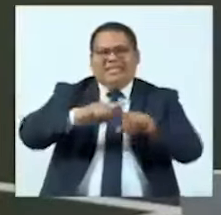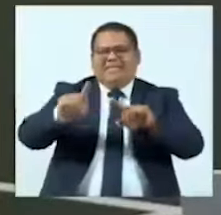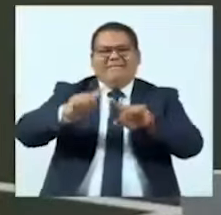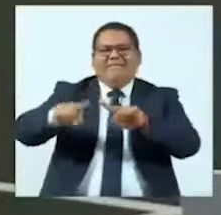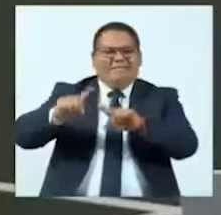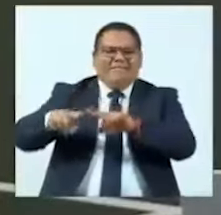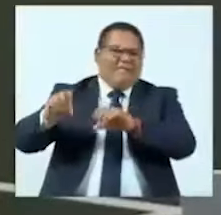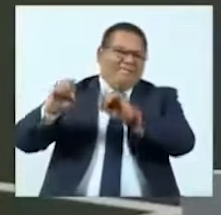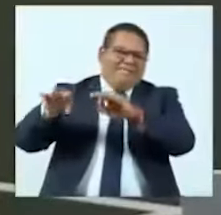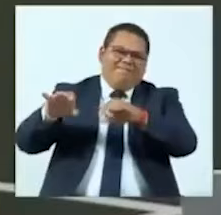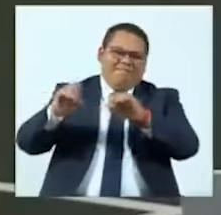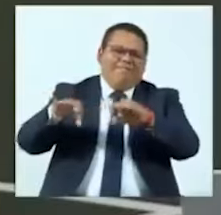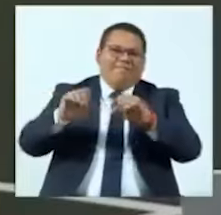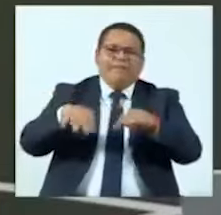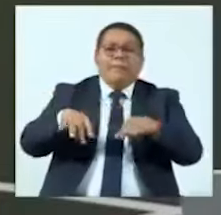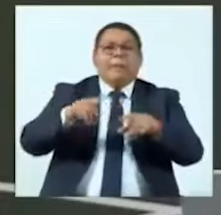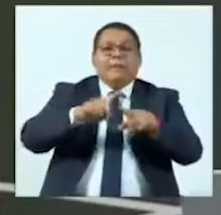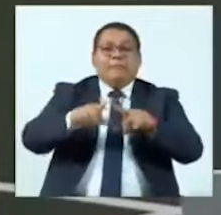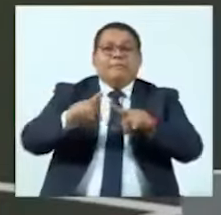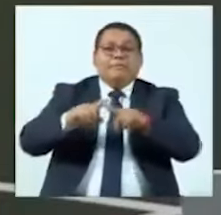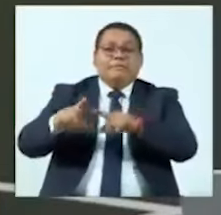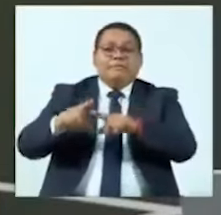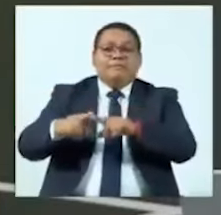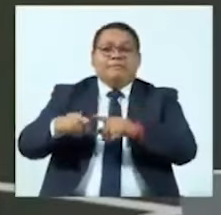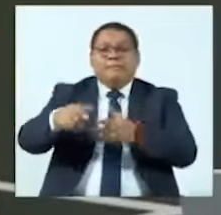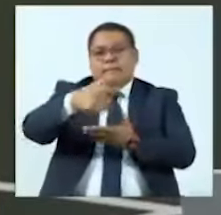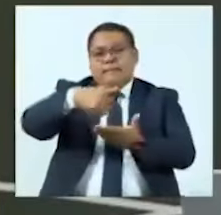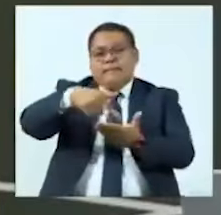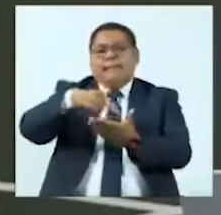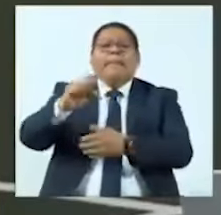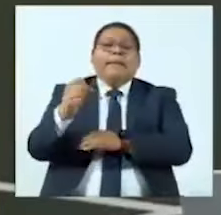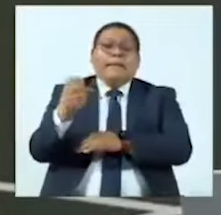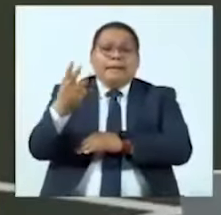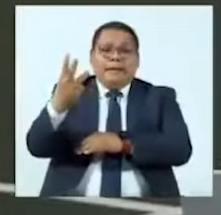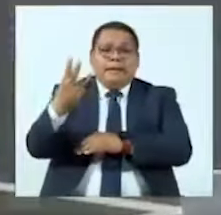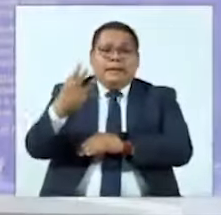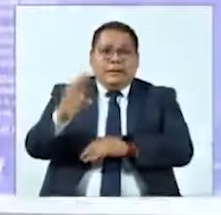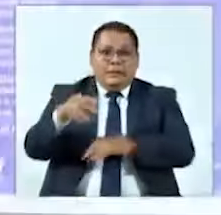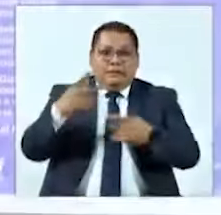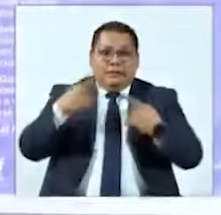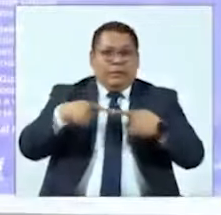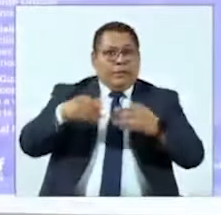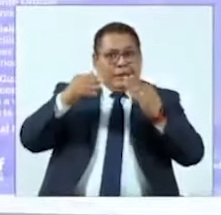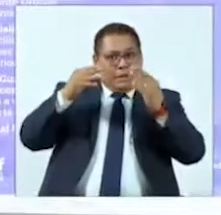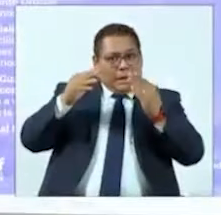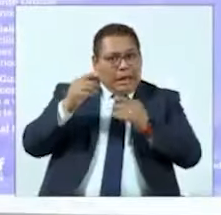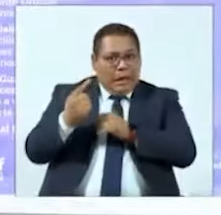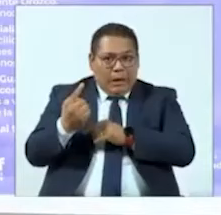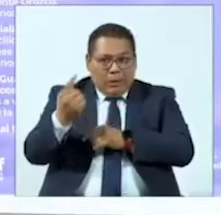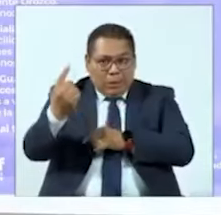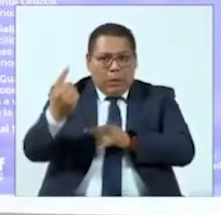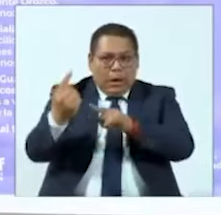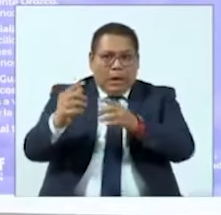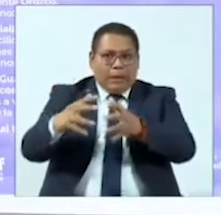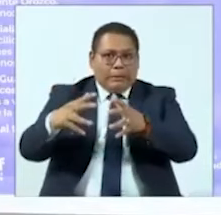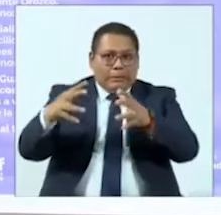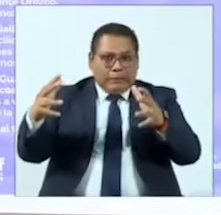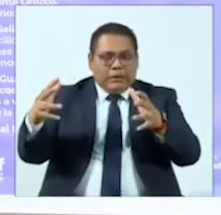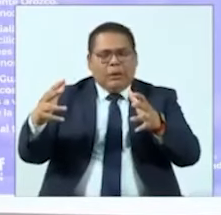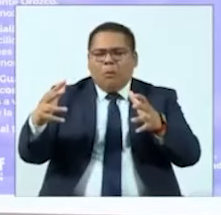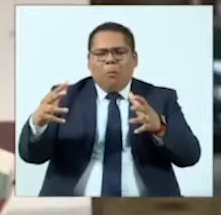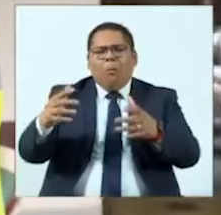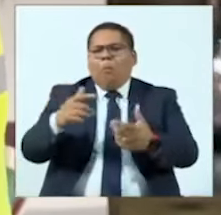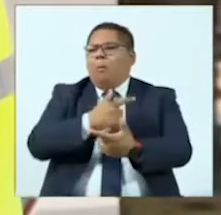oficinas en el interior del municipio eh es importante que la gente no se concentre solamente en las más importantes o las más grandes que acuda